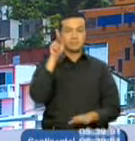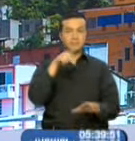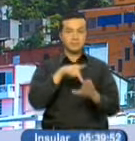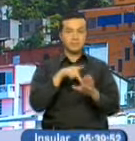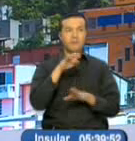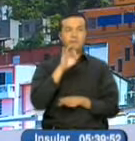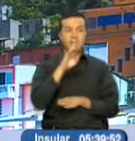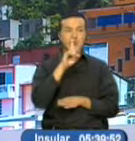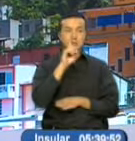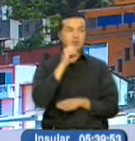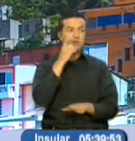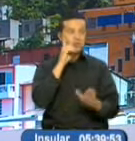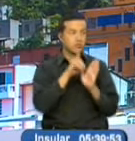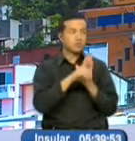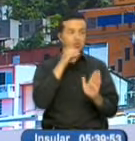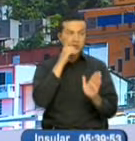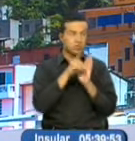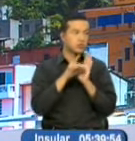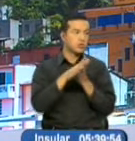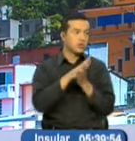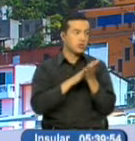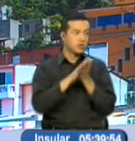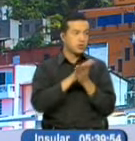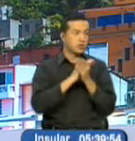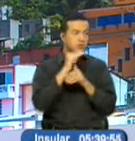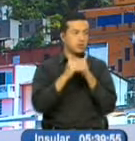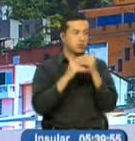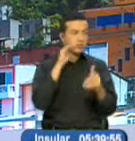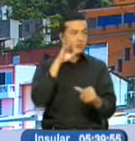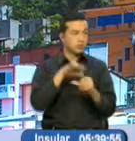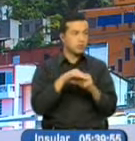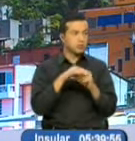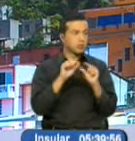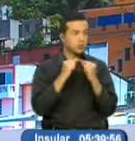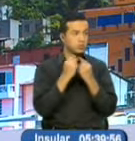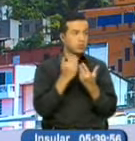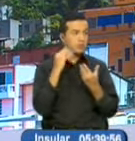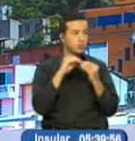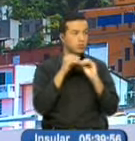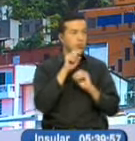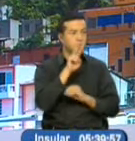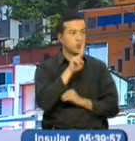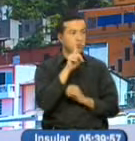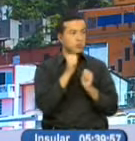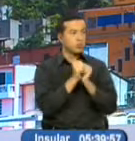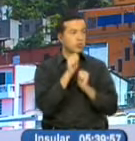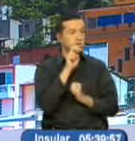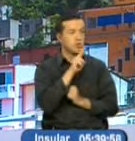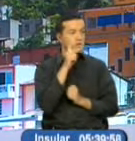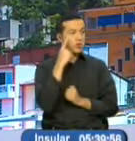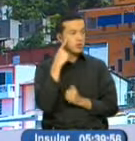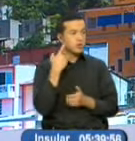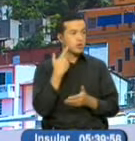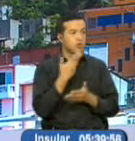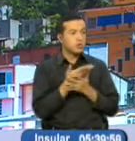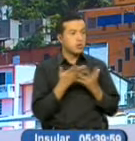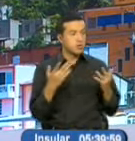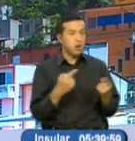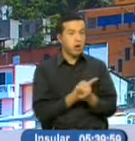Fernando Buendía, las denuncias de irregularidades del proceso electoral presentadas por la Alianza Creo Suma carecen de argumentos y se